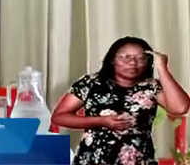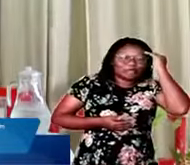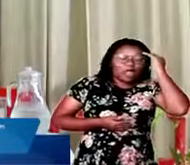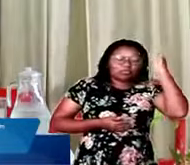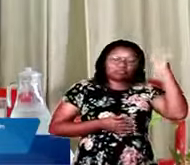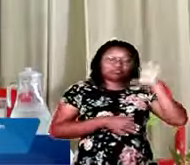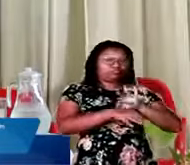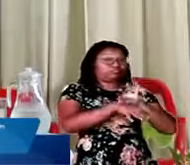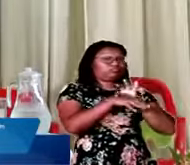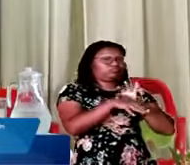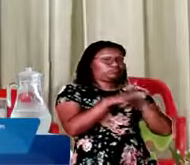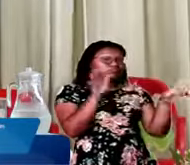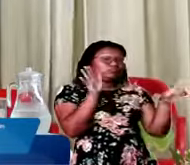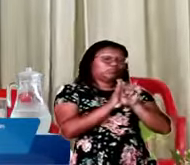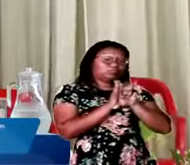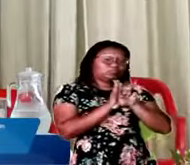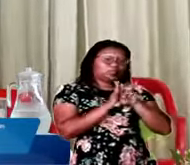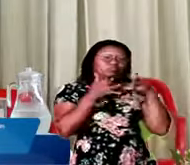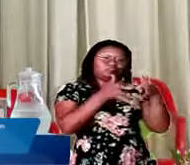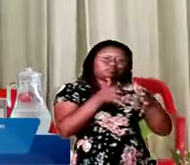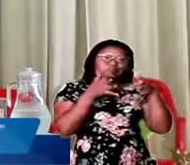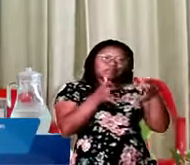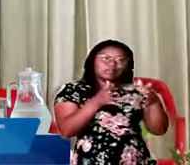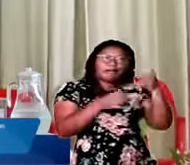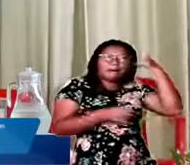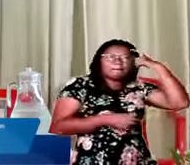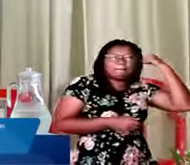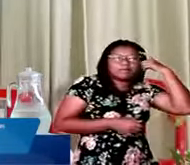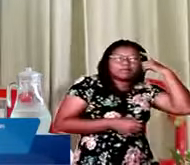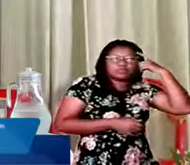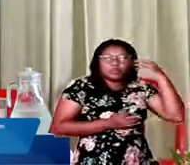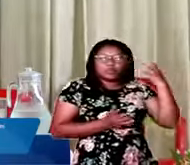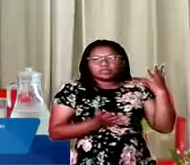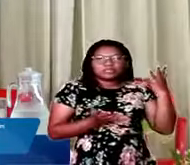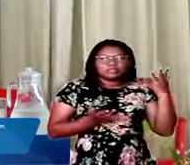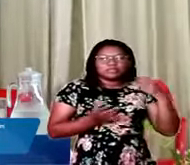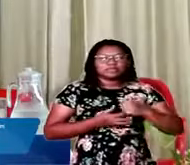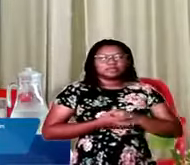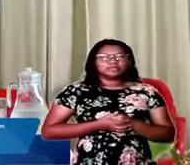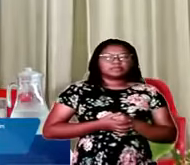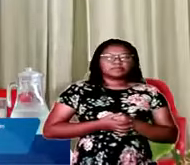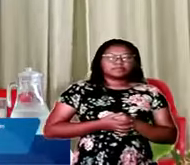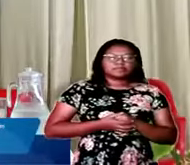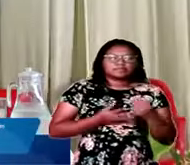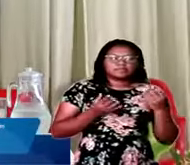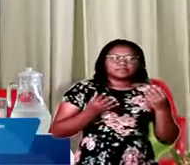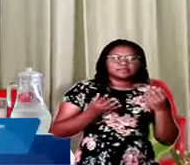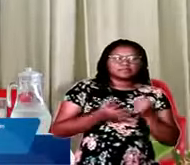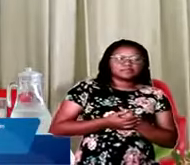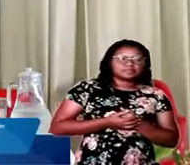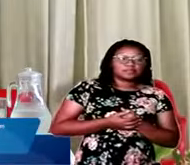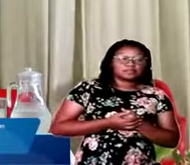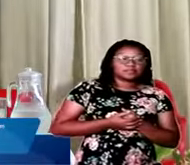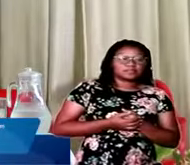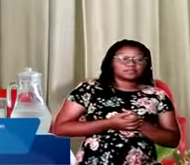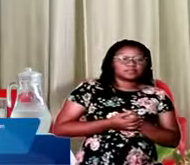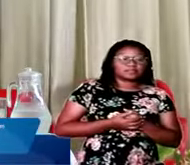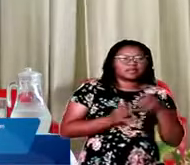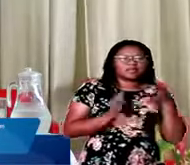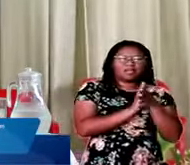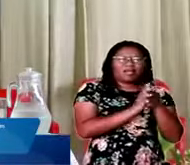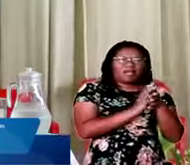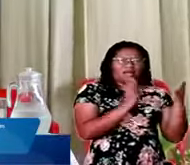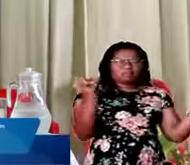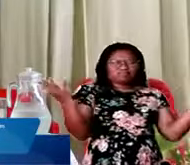un maestro de la ley, que pensó en su momento que iría a tapar la boca o a